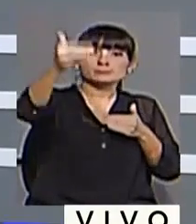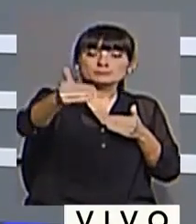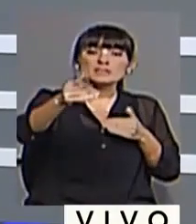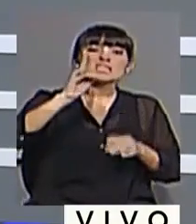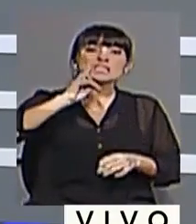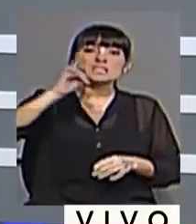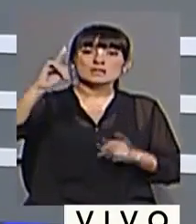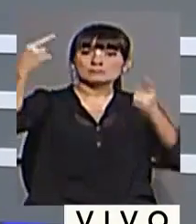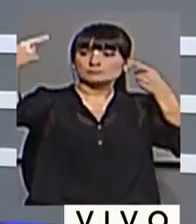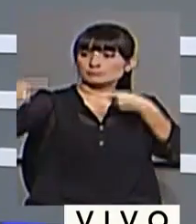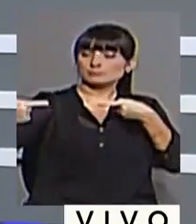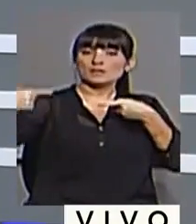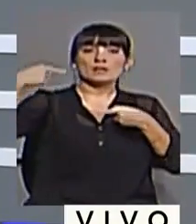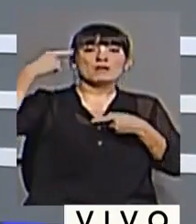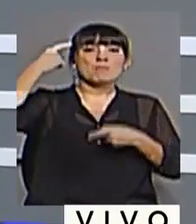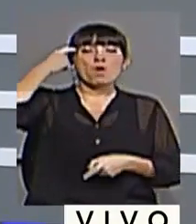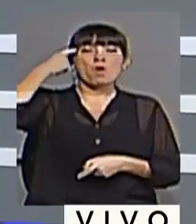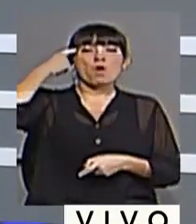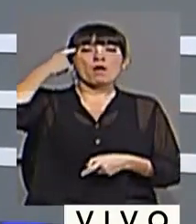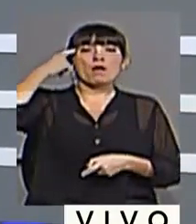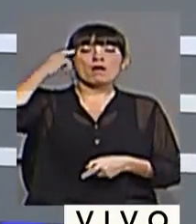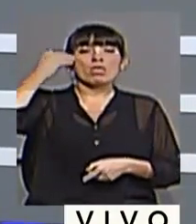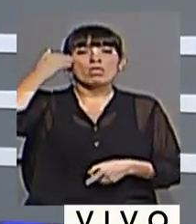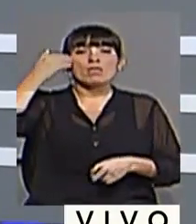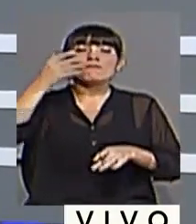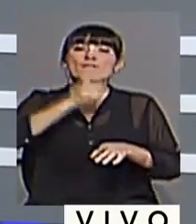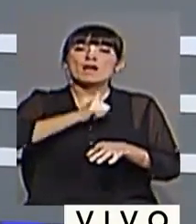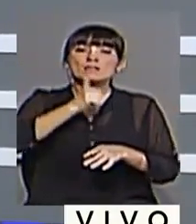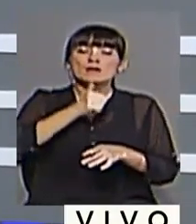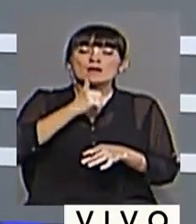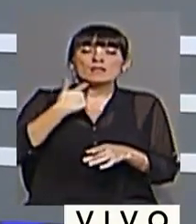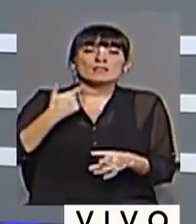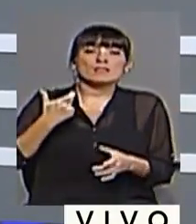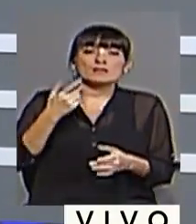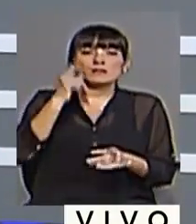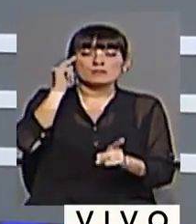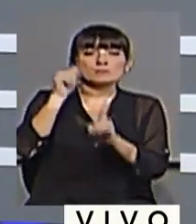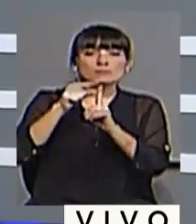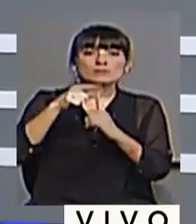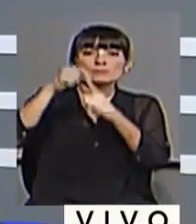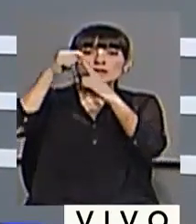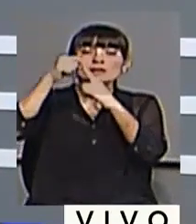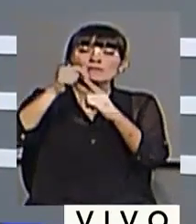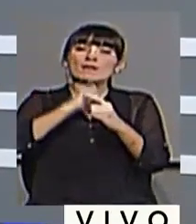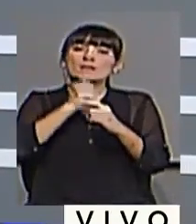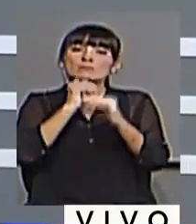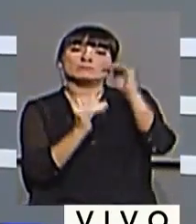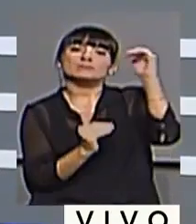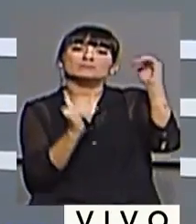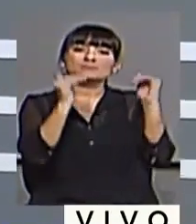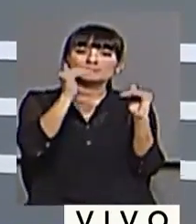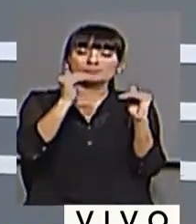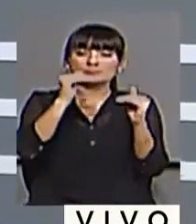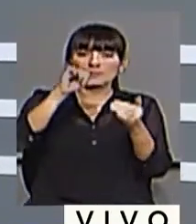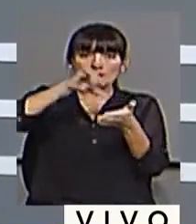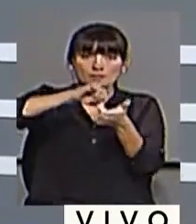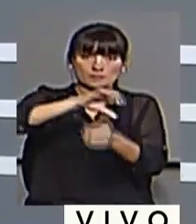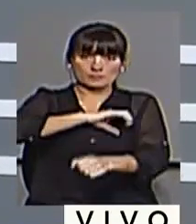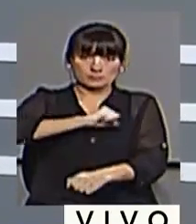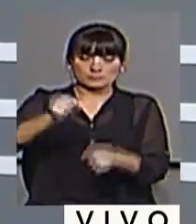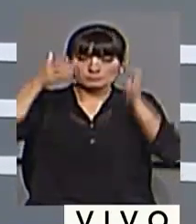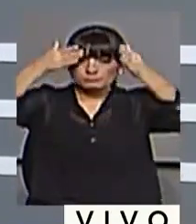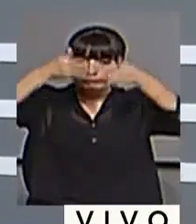la mediocridad, es la falta de probidad, es el centralismo, es la desigualdad. Para superar eso no podemos seguir haciendo más de lo